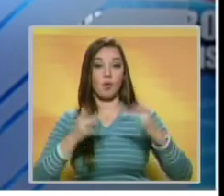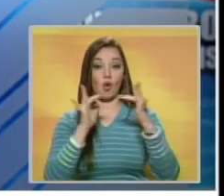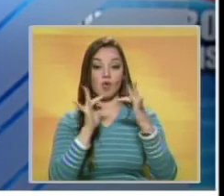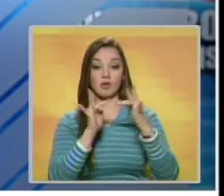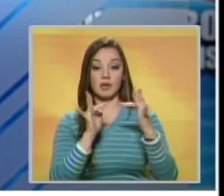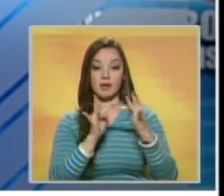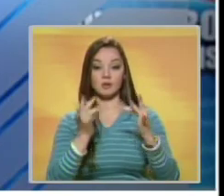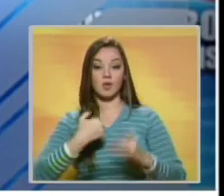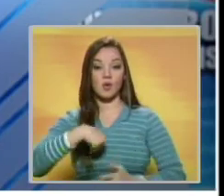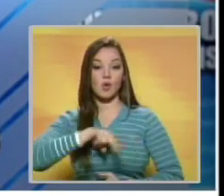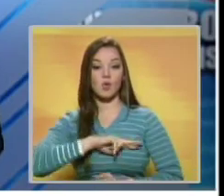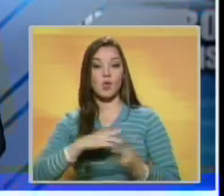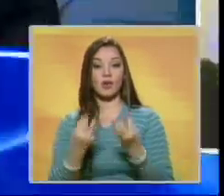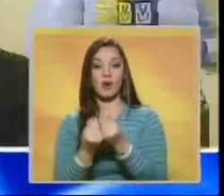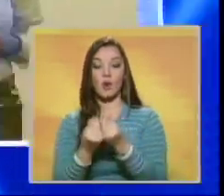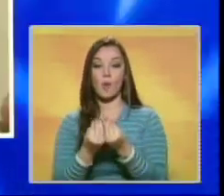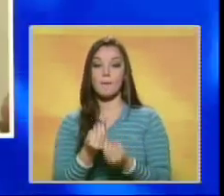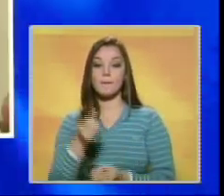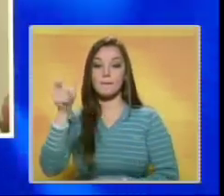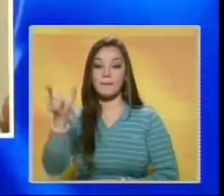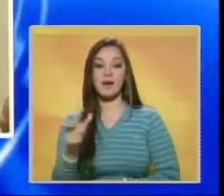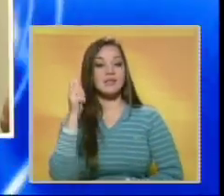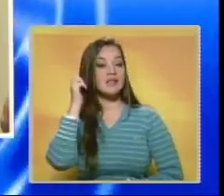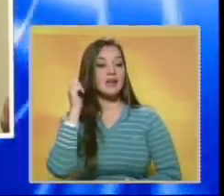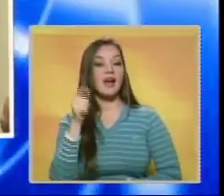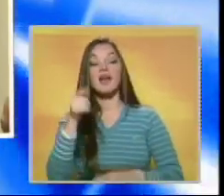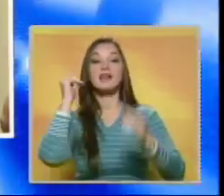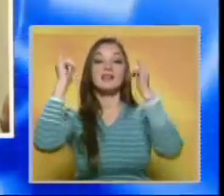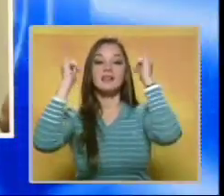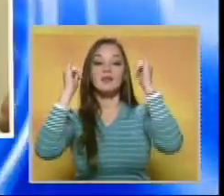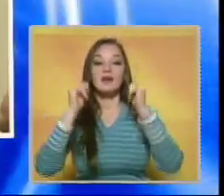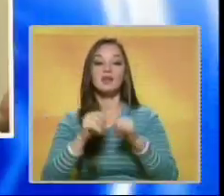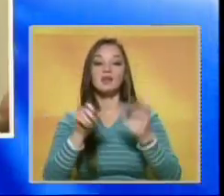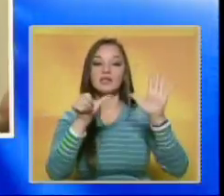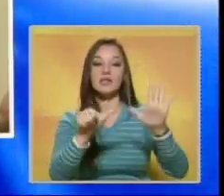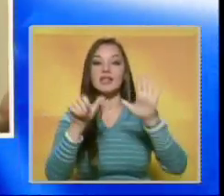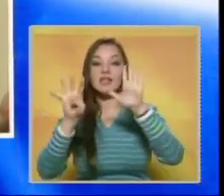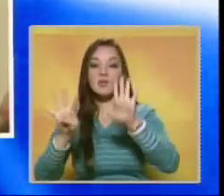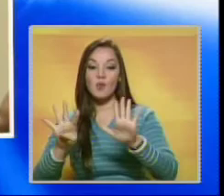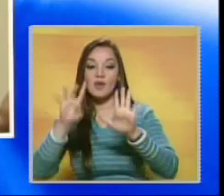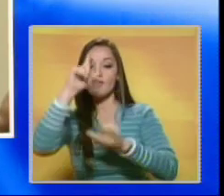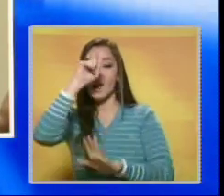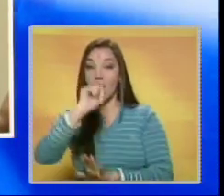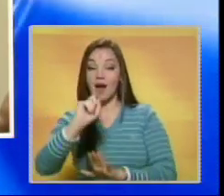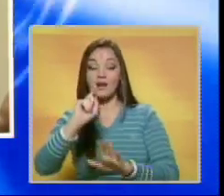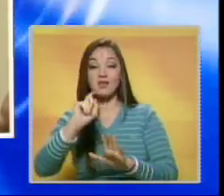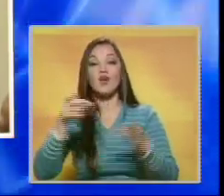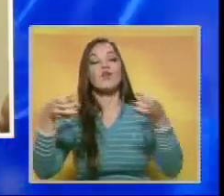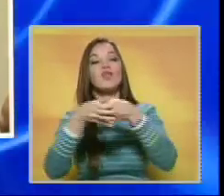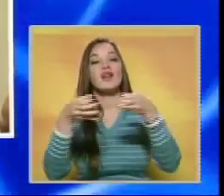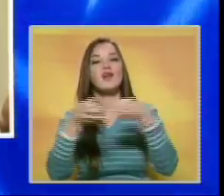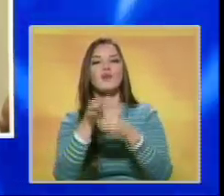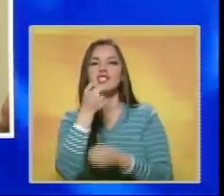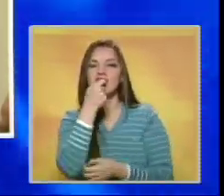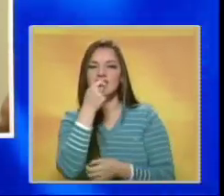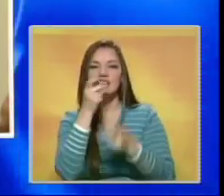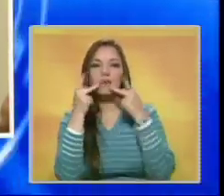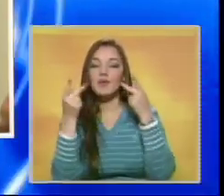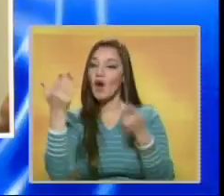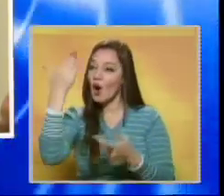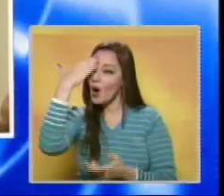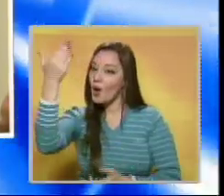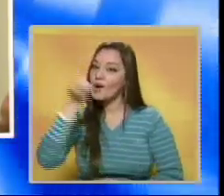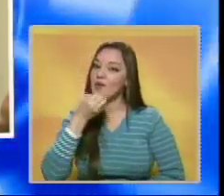Carla Salcedo Flores, que se encuentra en la celebración de los 69 años del Partido Social Cristiano COPEI. Buenas tardes,